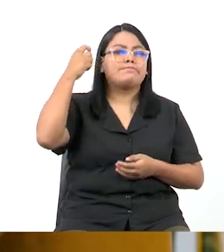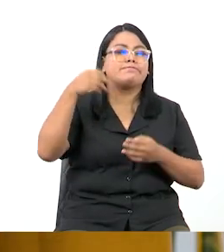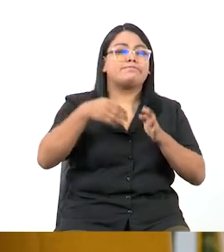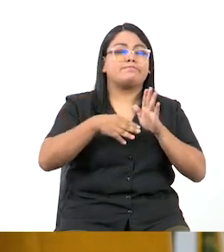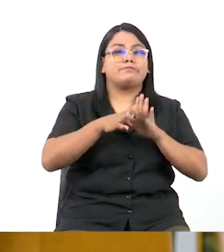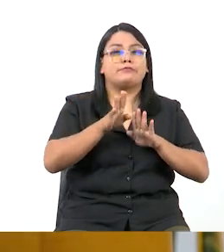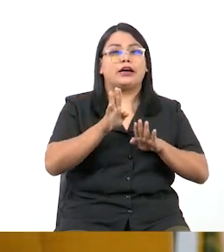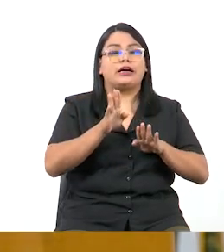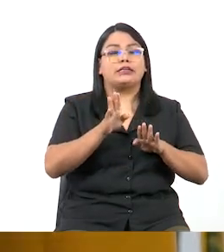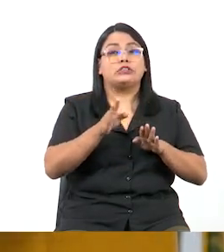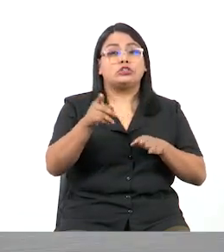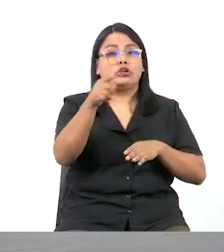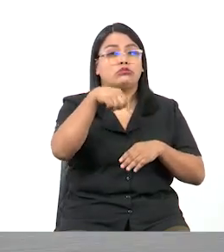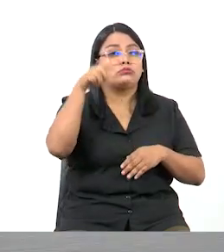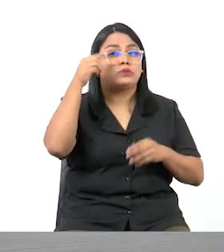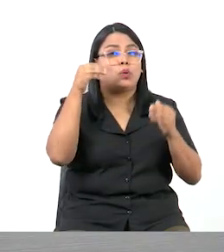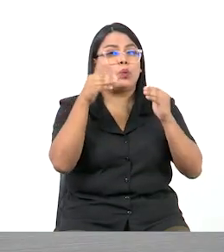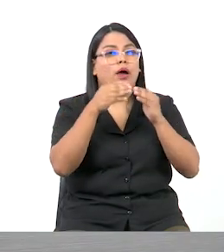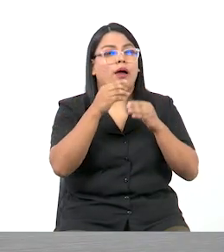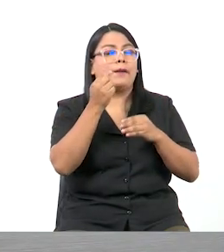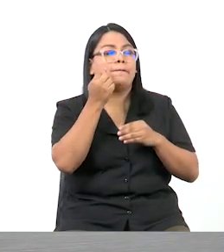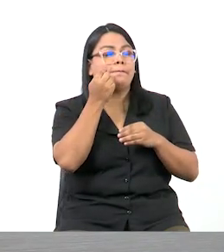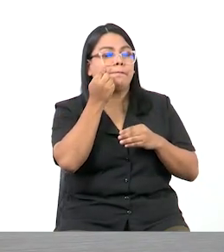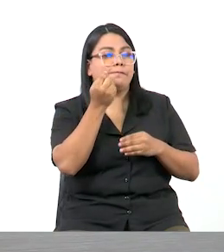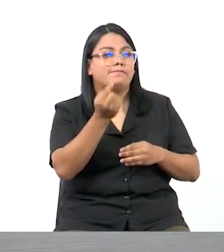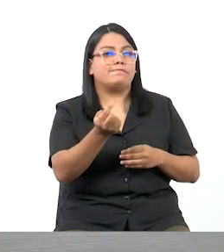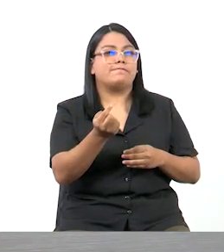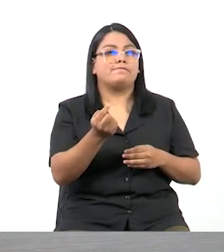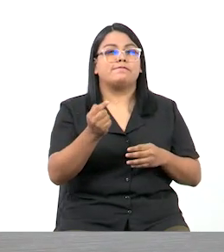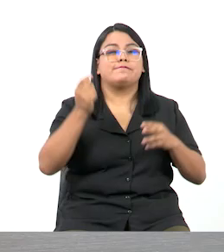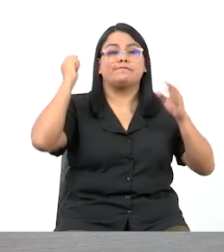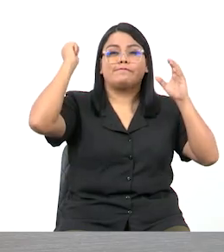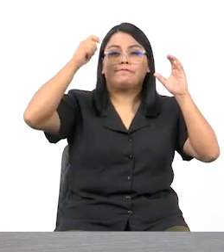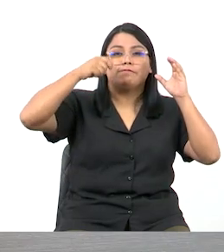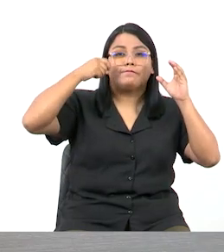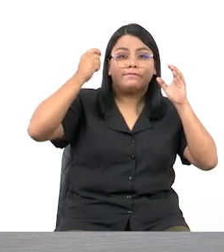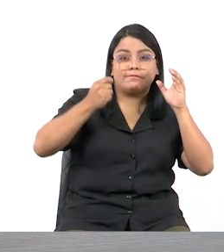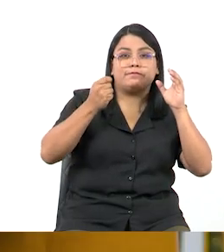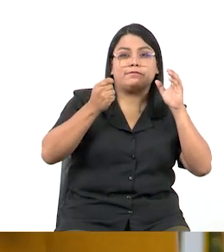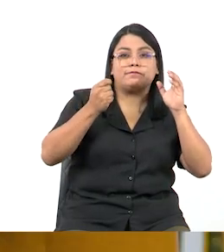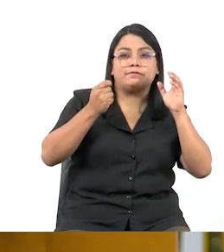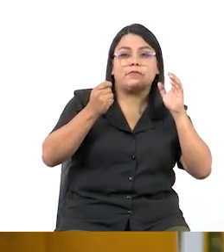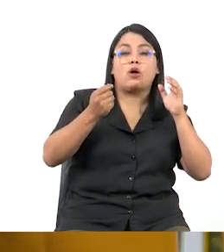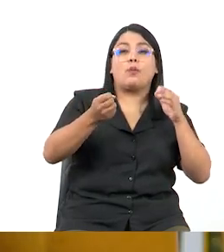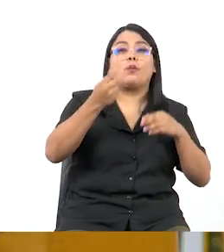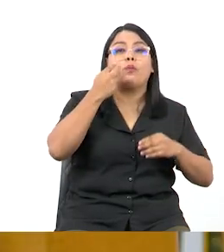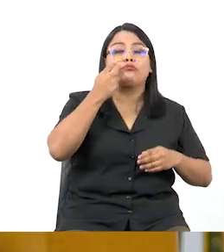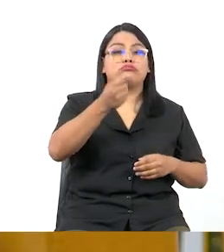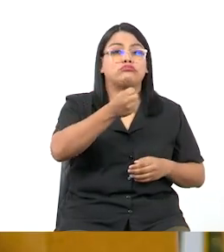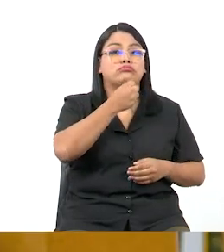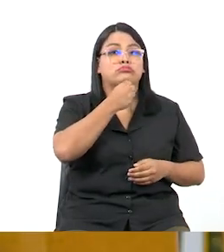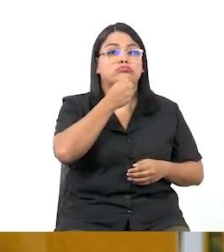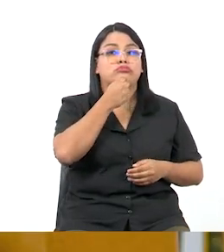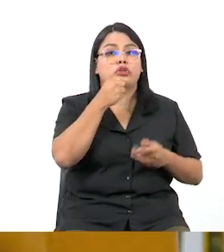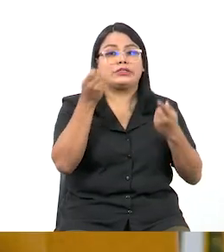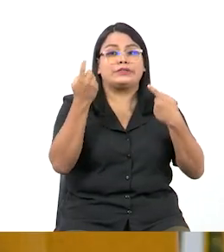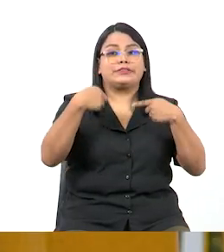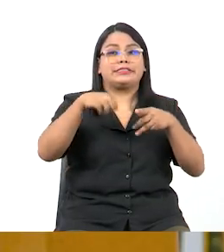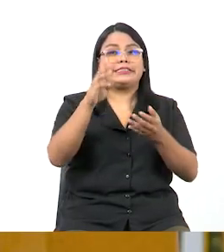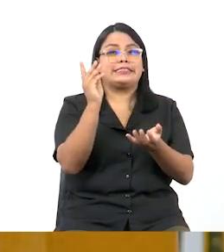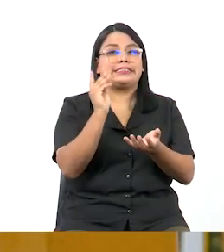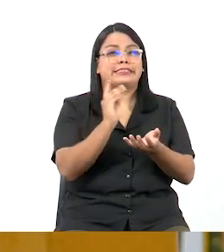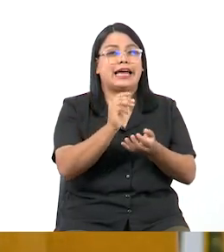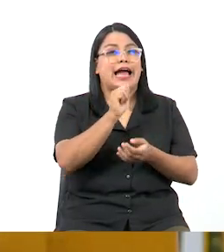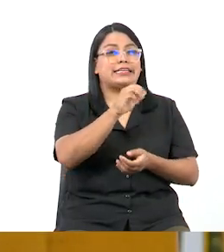memoria con los demás docentes, veamos a continuación el siguiente bloque en donde encontrarán información acerca de la